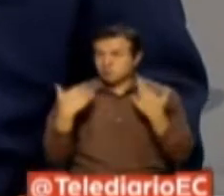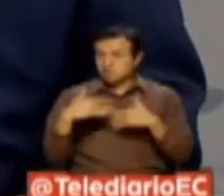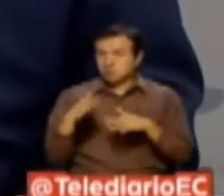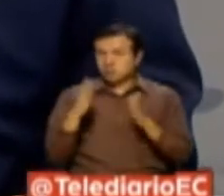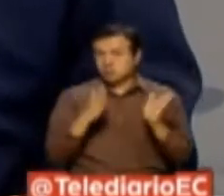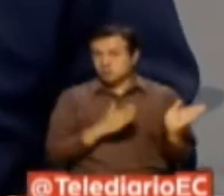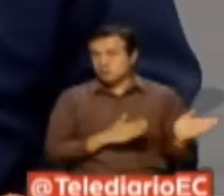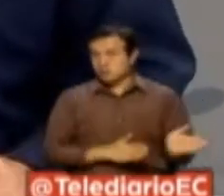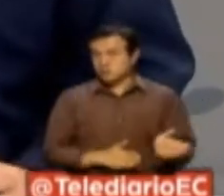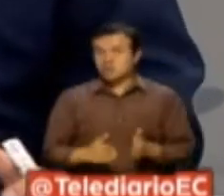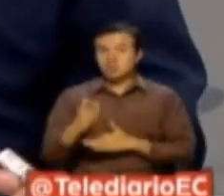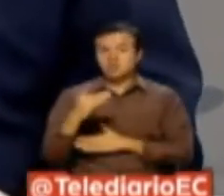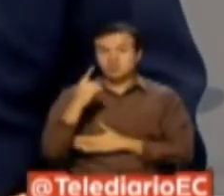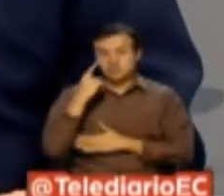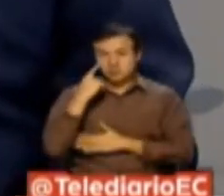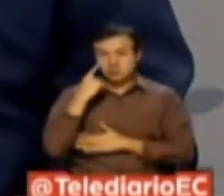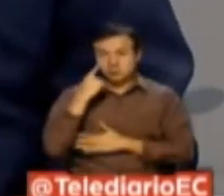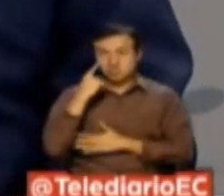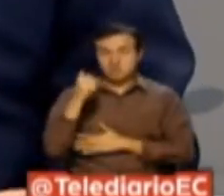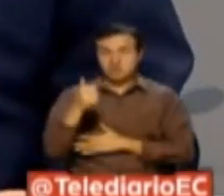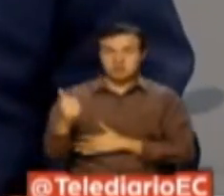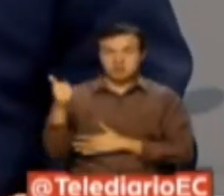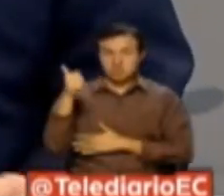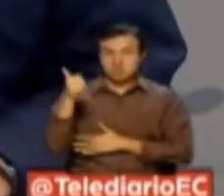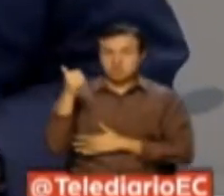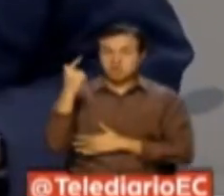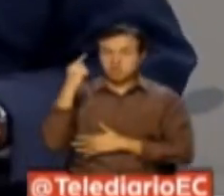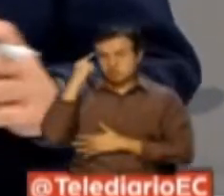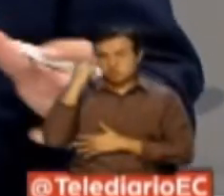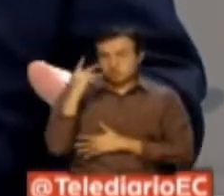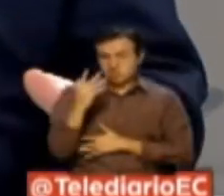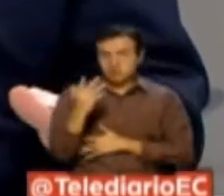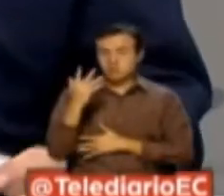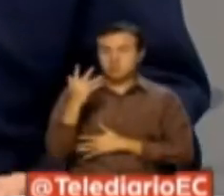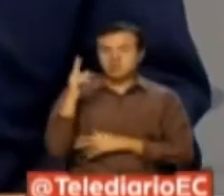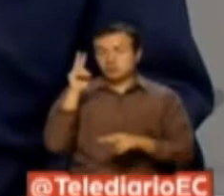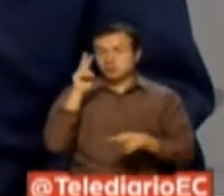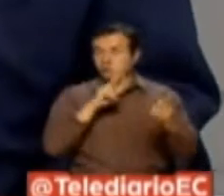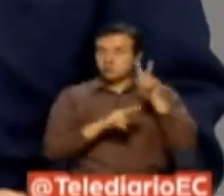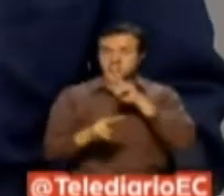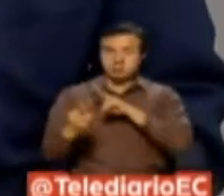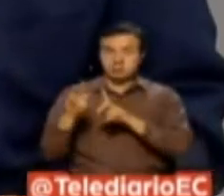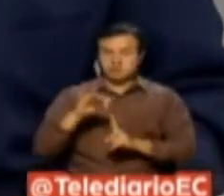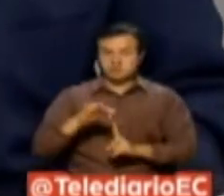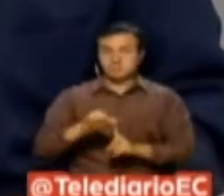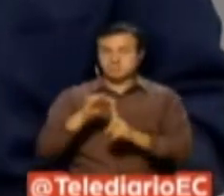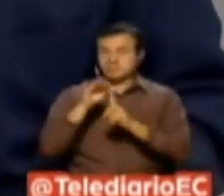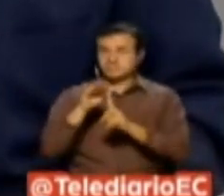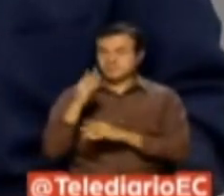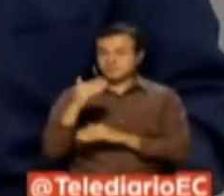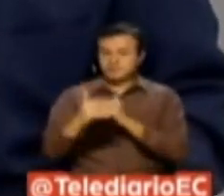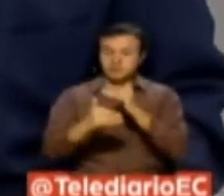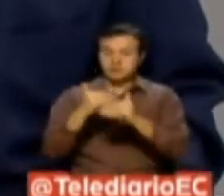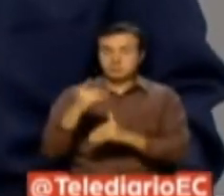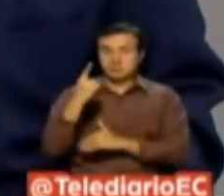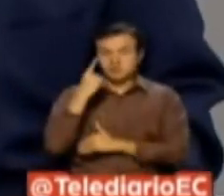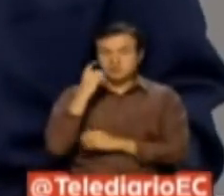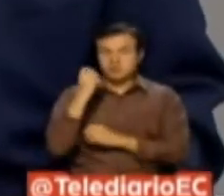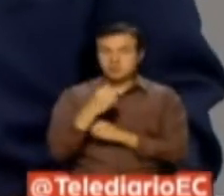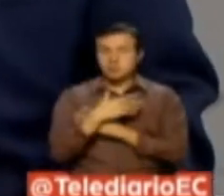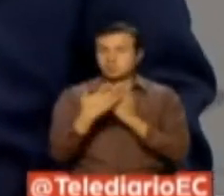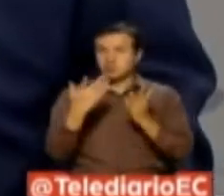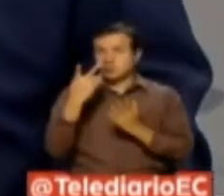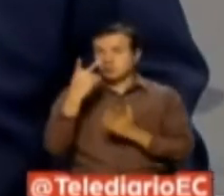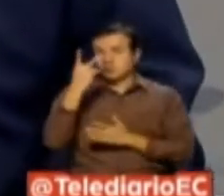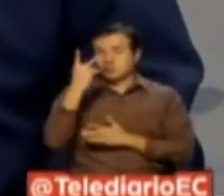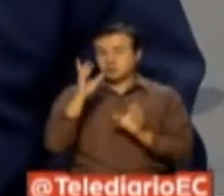estableció el organismo de control del estado dentro de este examen especial realizado al proceso de emisión colocación